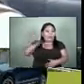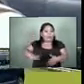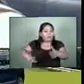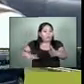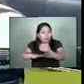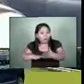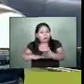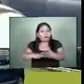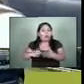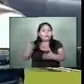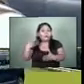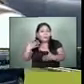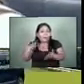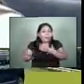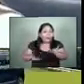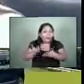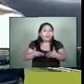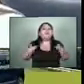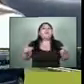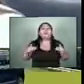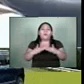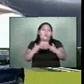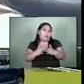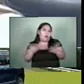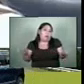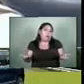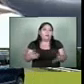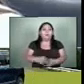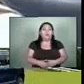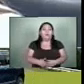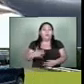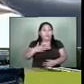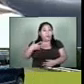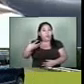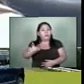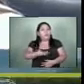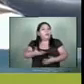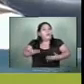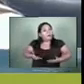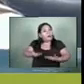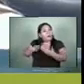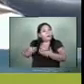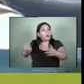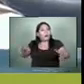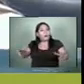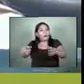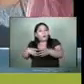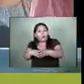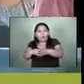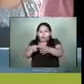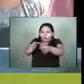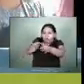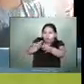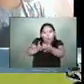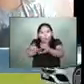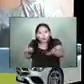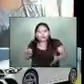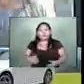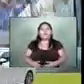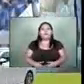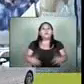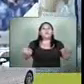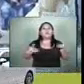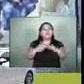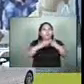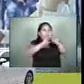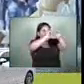mercado San Miguelito. Y por qué también no decirlo, también estamos beneficiando al sector artesanal. Al mismo tiempo se